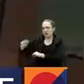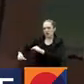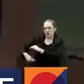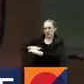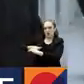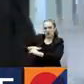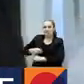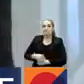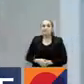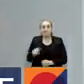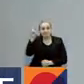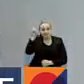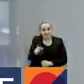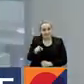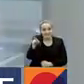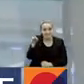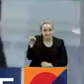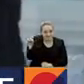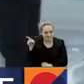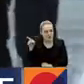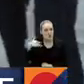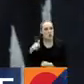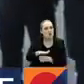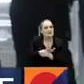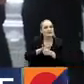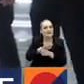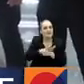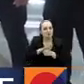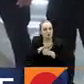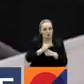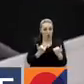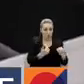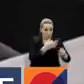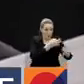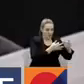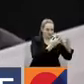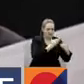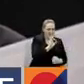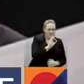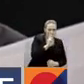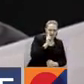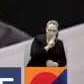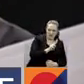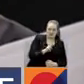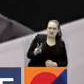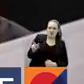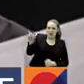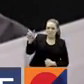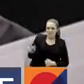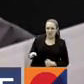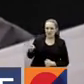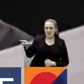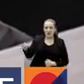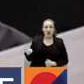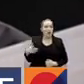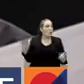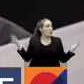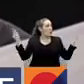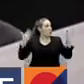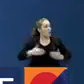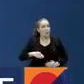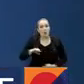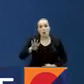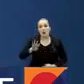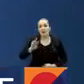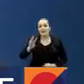de Nicolas Sarkozy es una situación que, según la justicia francesa, le habría llevado a destinar unos 43 millones